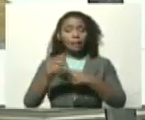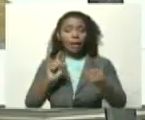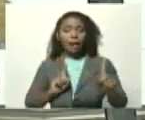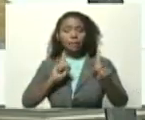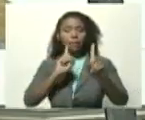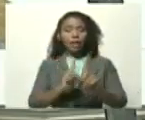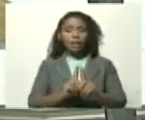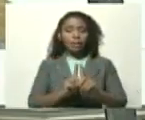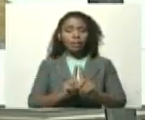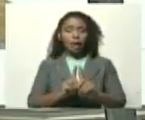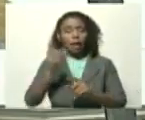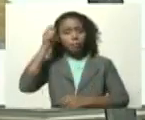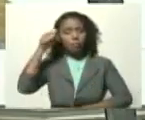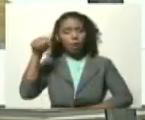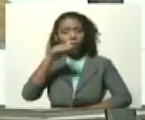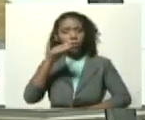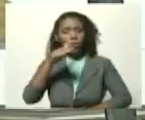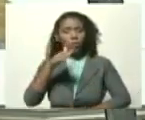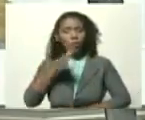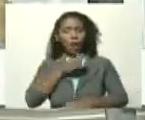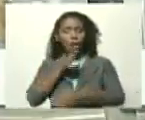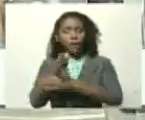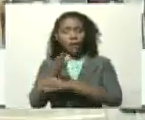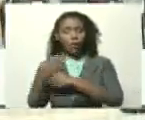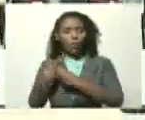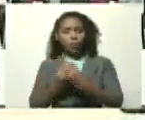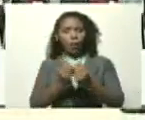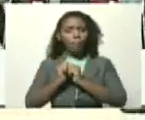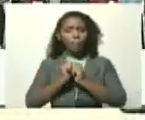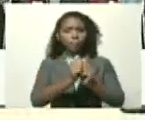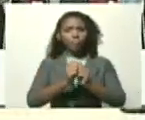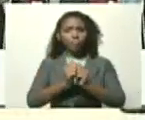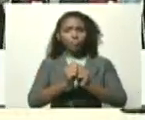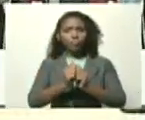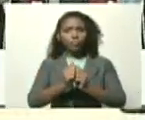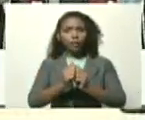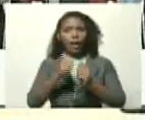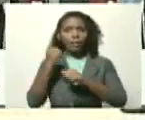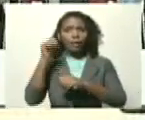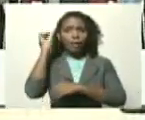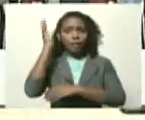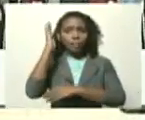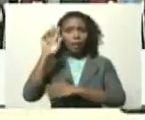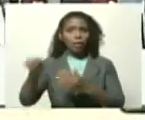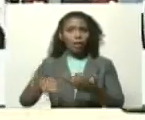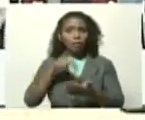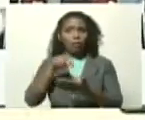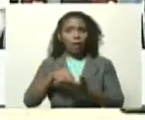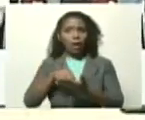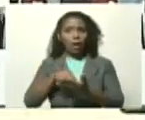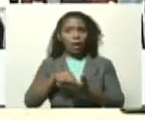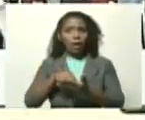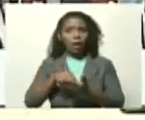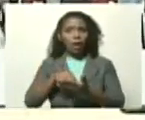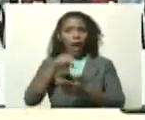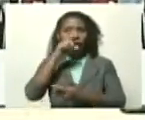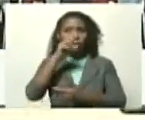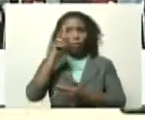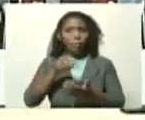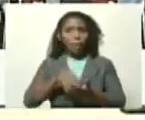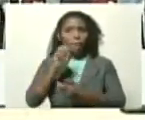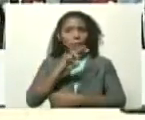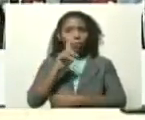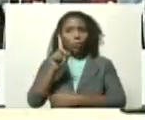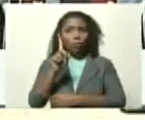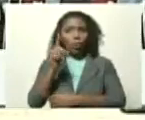acercarse al pueblo y a estar en compañía en este, durante esta Asamblea Nacional, durante el año 2021,